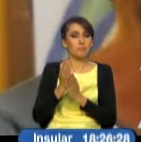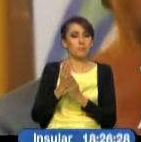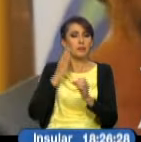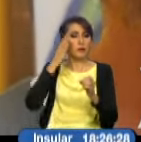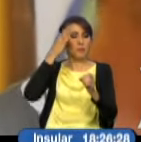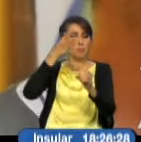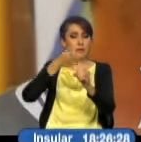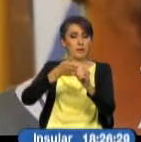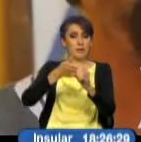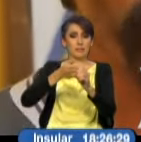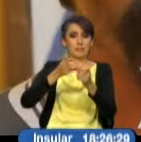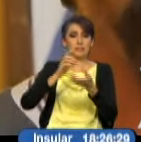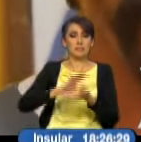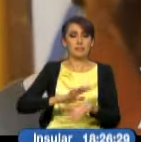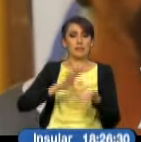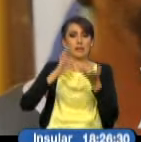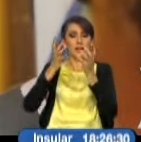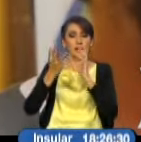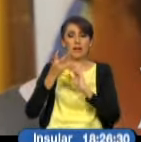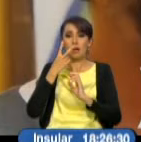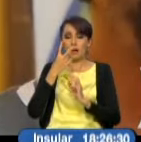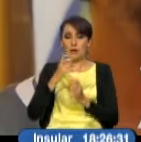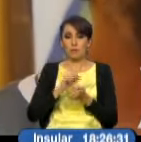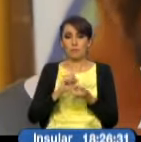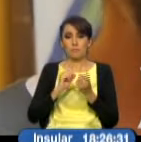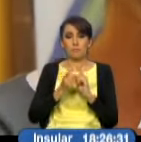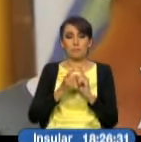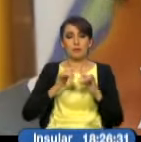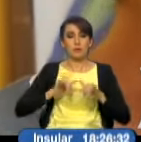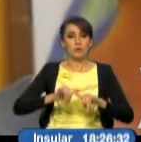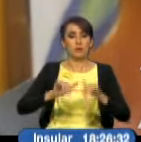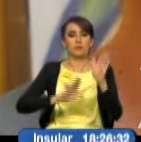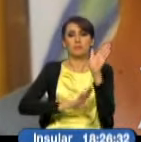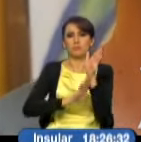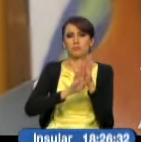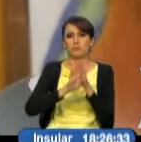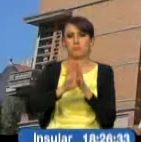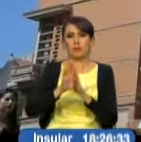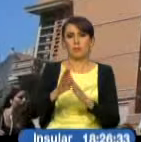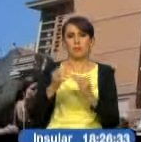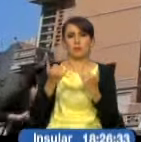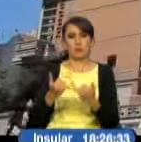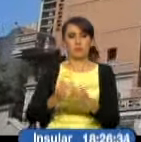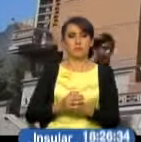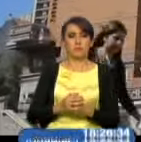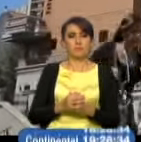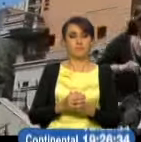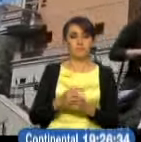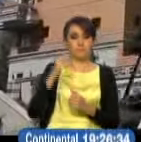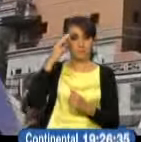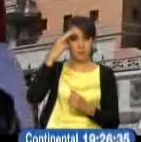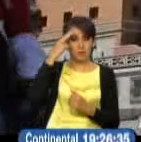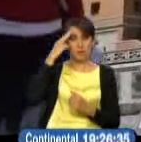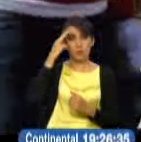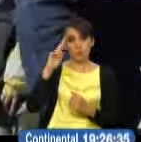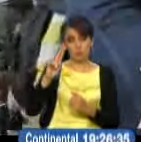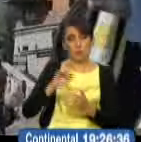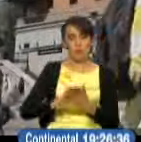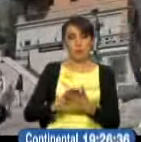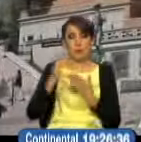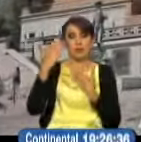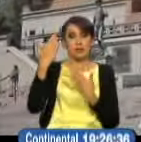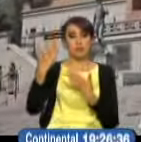de estos fenómenos o estas situaciones permitieron un crecimiento explosivo en el movimiento sindical. Uruguay ha mostrado que las políticas por la